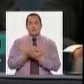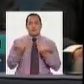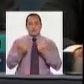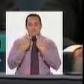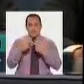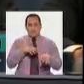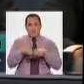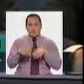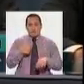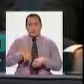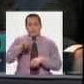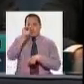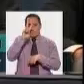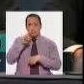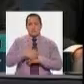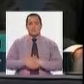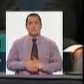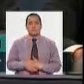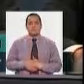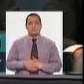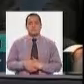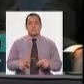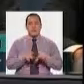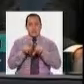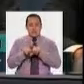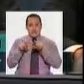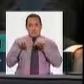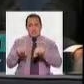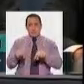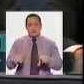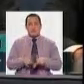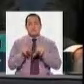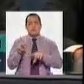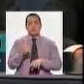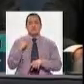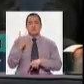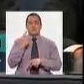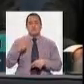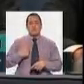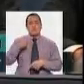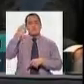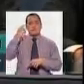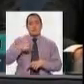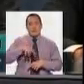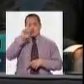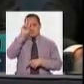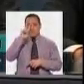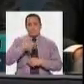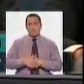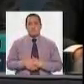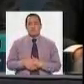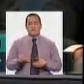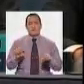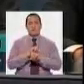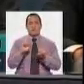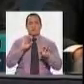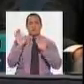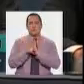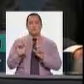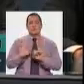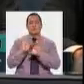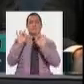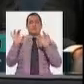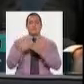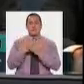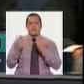que estamos haciendo en el país. Aquí solamente estamos pensando en el Perú y no en otra